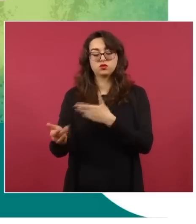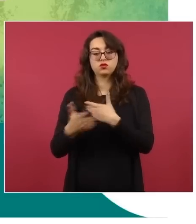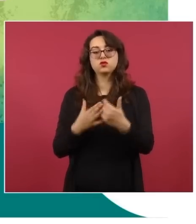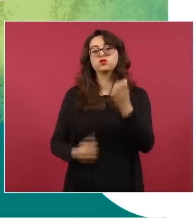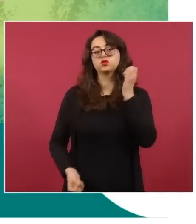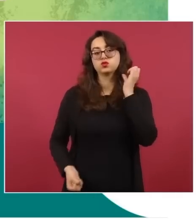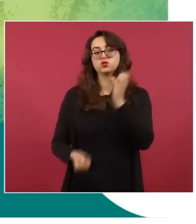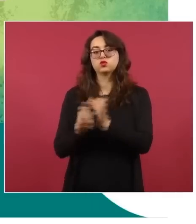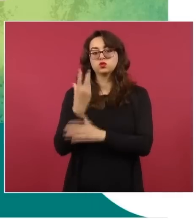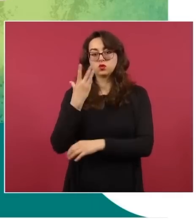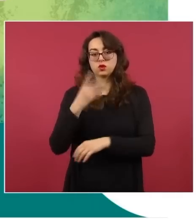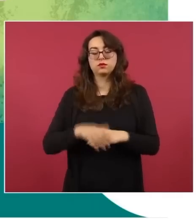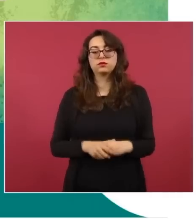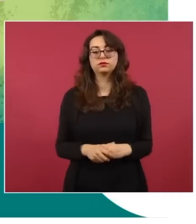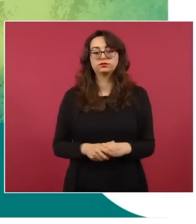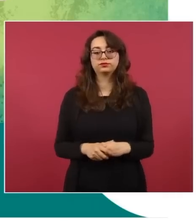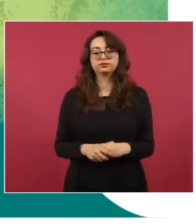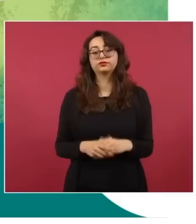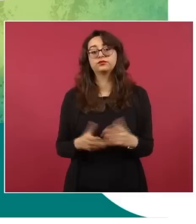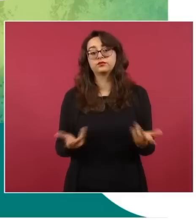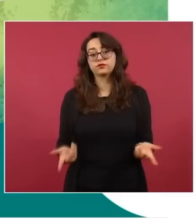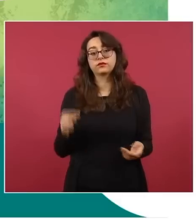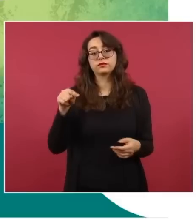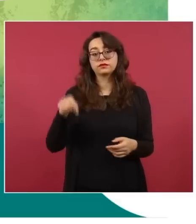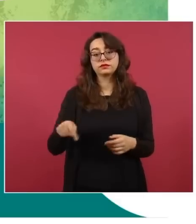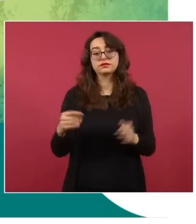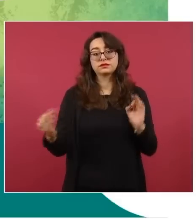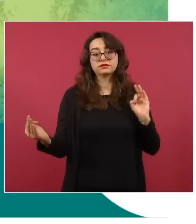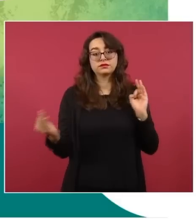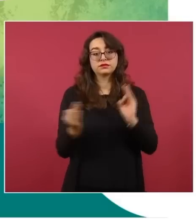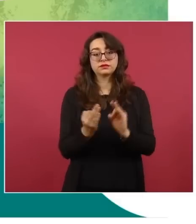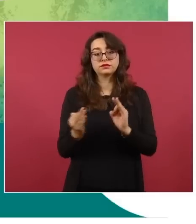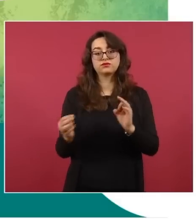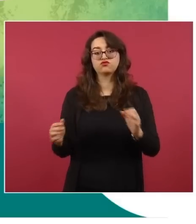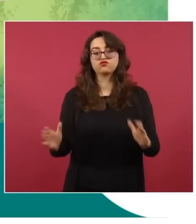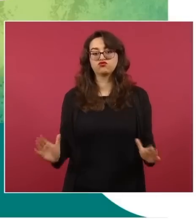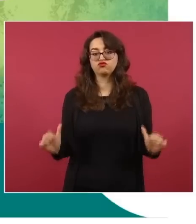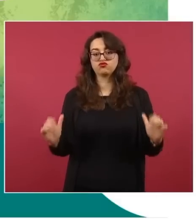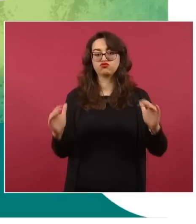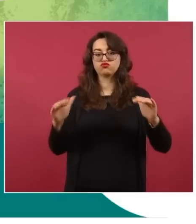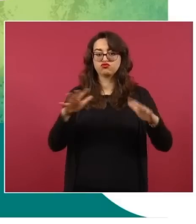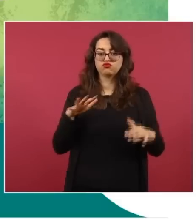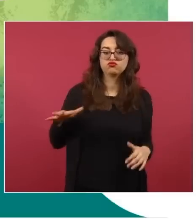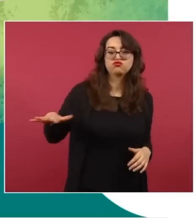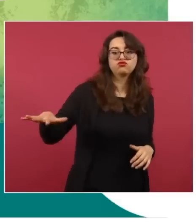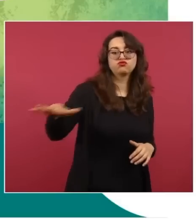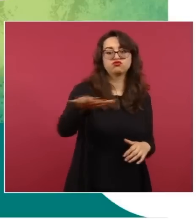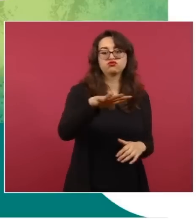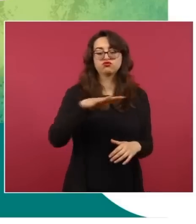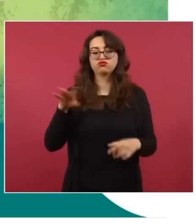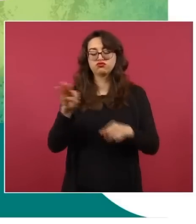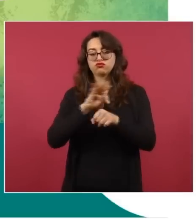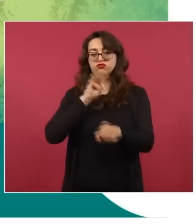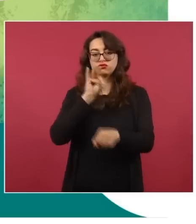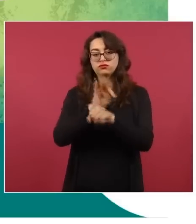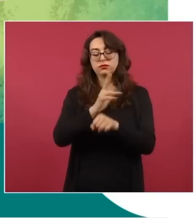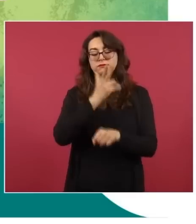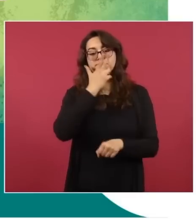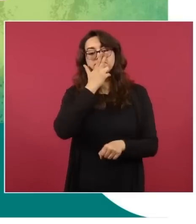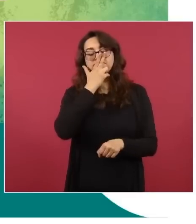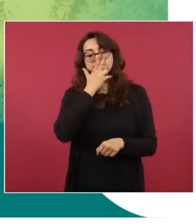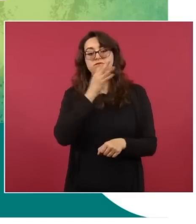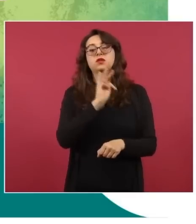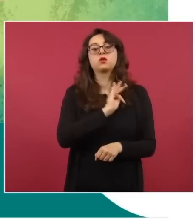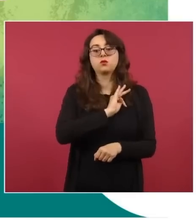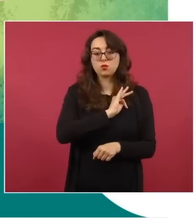referente en esta zona es el cañón del usumacinta un área natural protegida de flora y fauna a la cual se podrá llegar